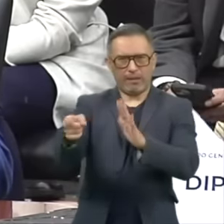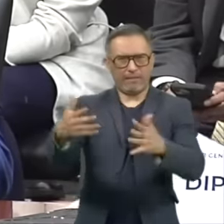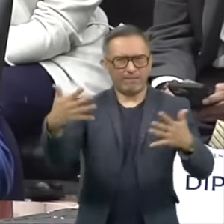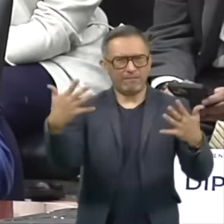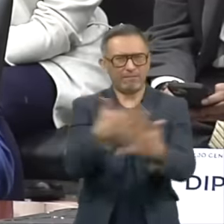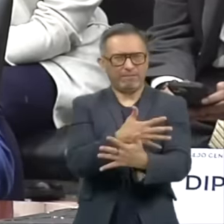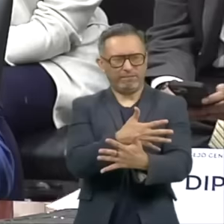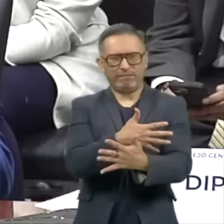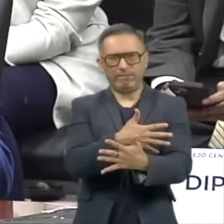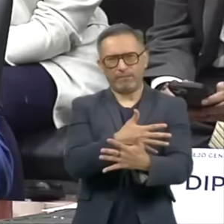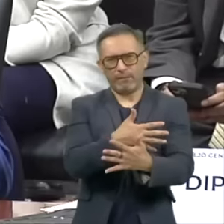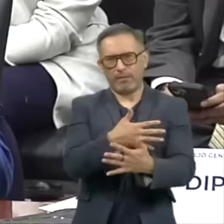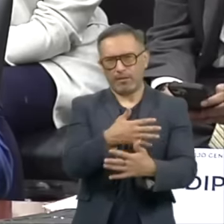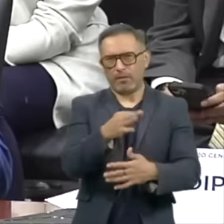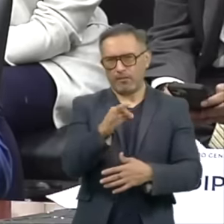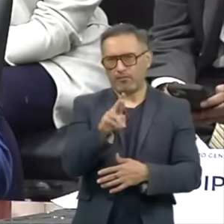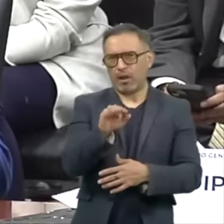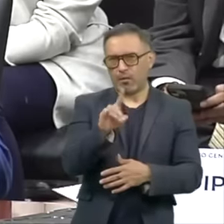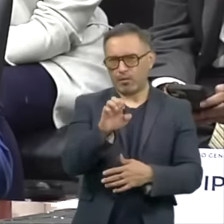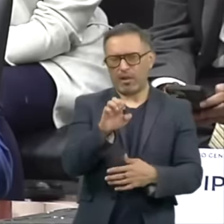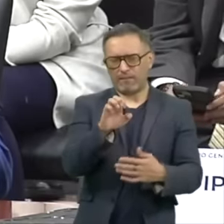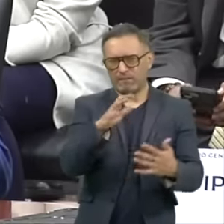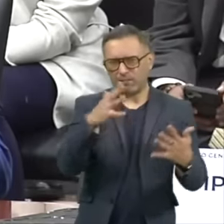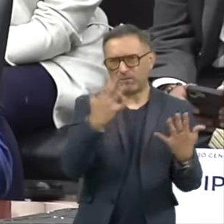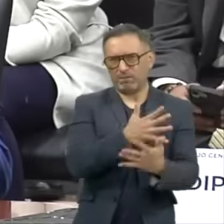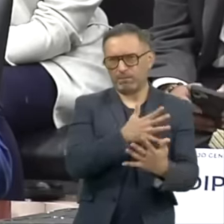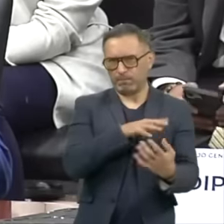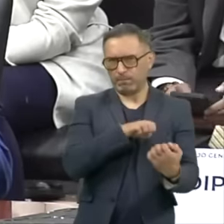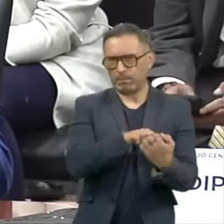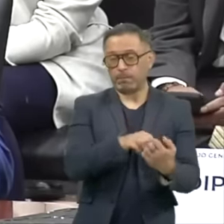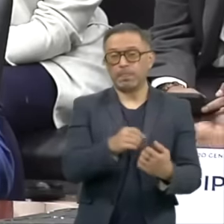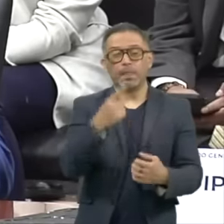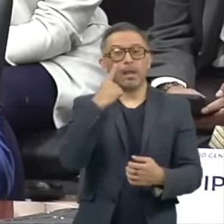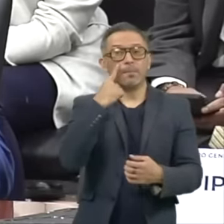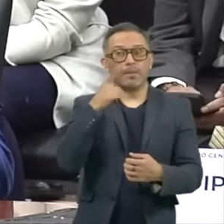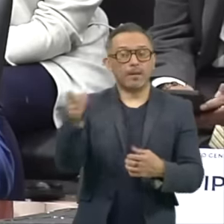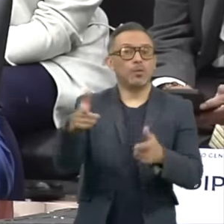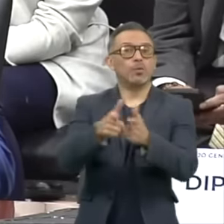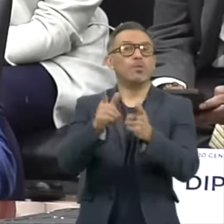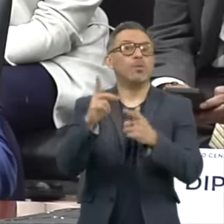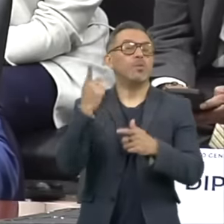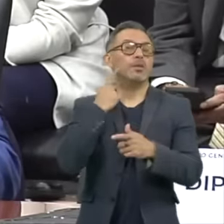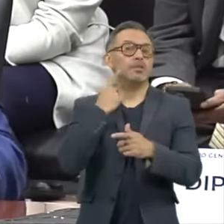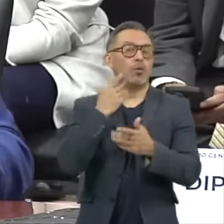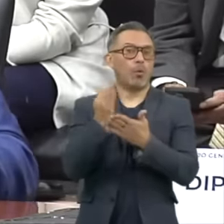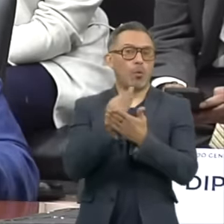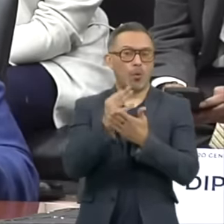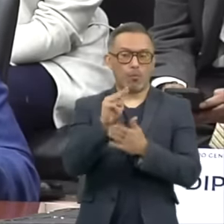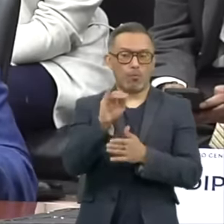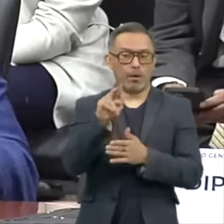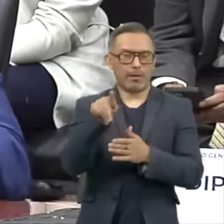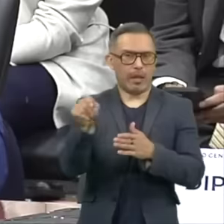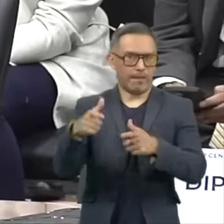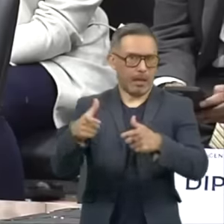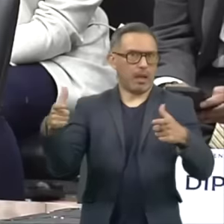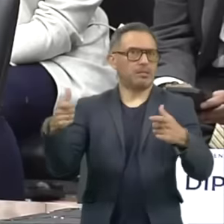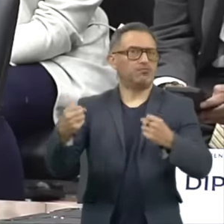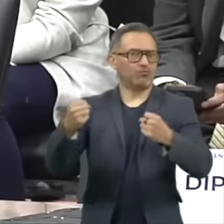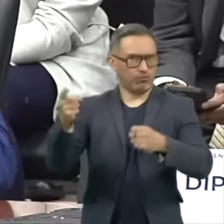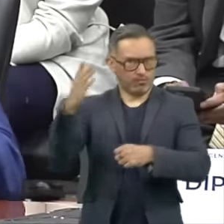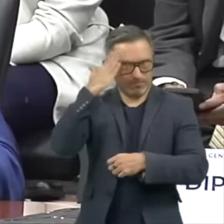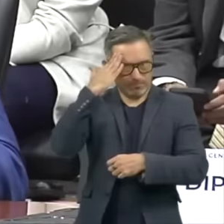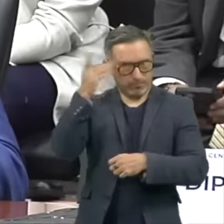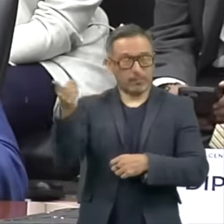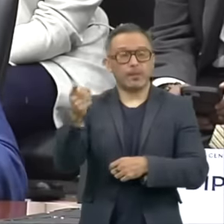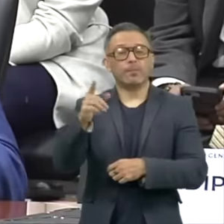que la fuerza política mayoritaria que encabeza Morena obtuvo el